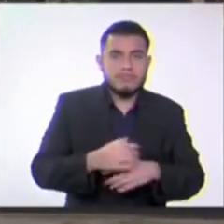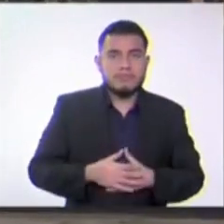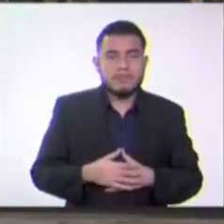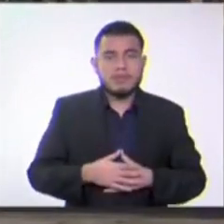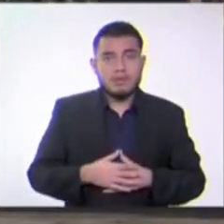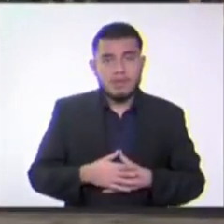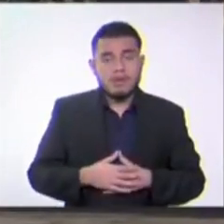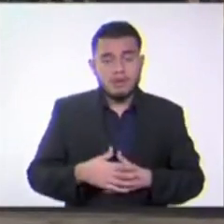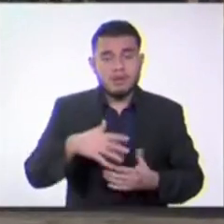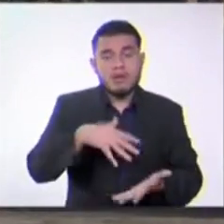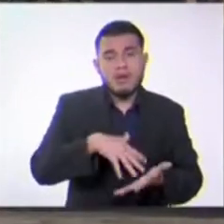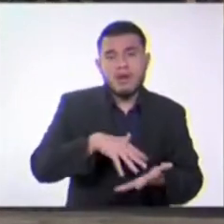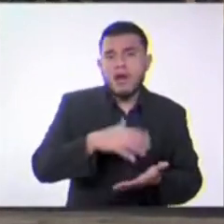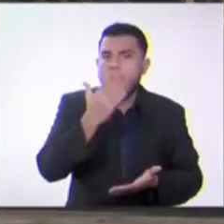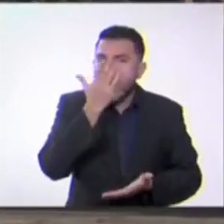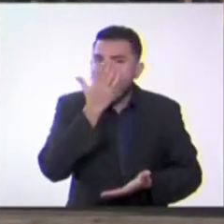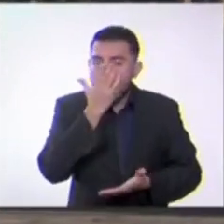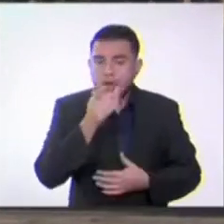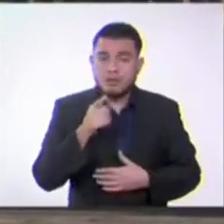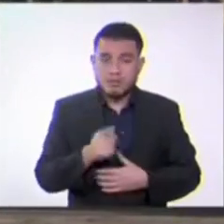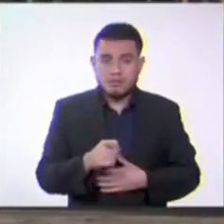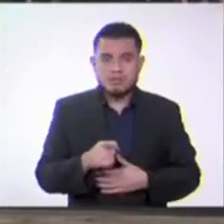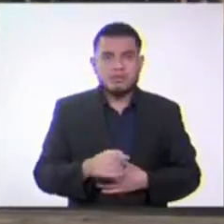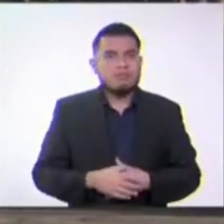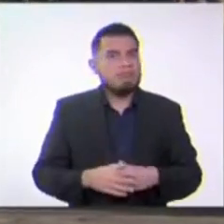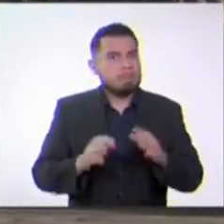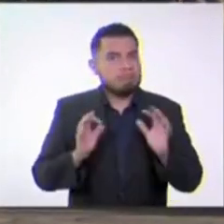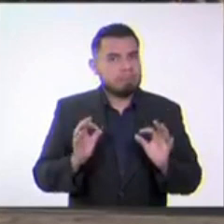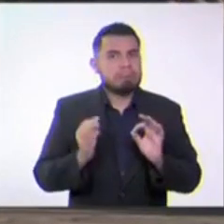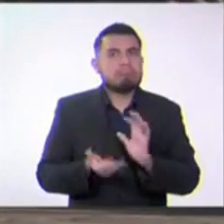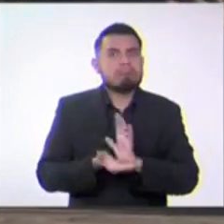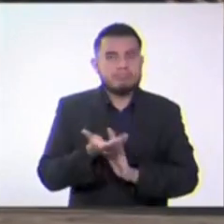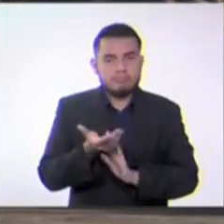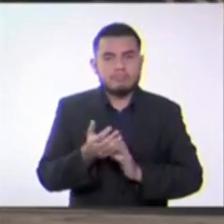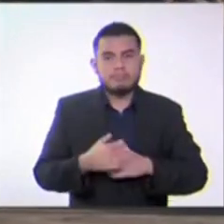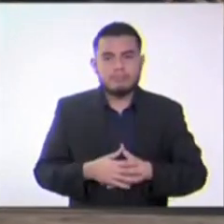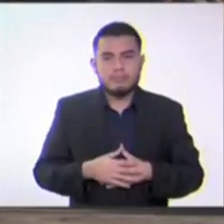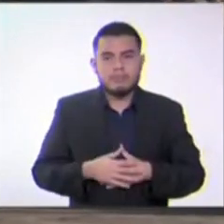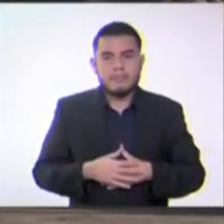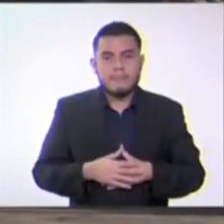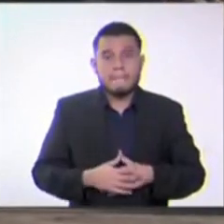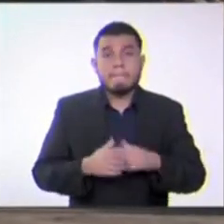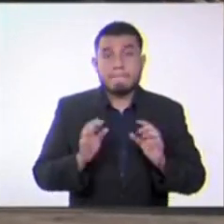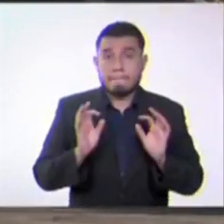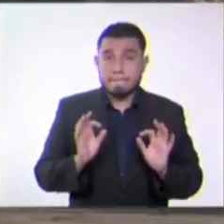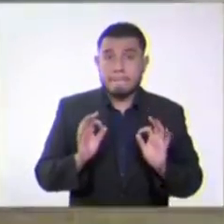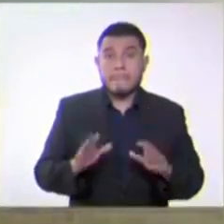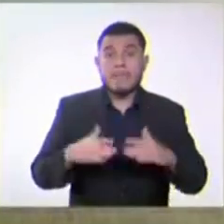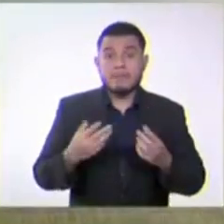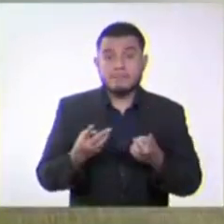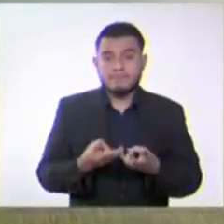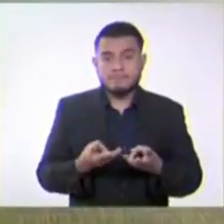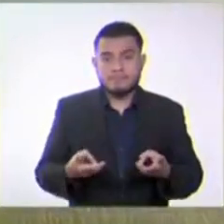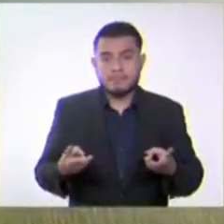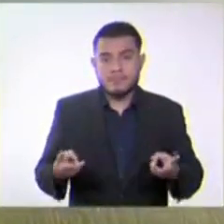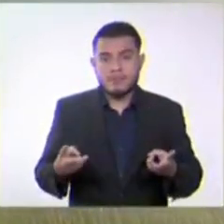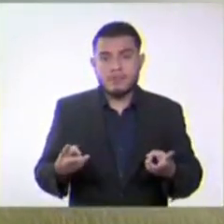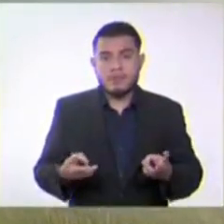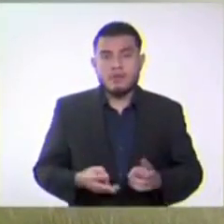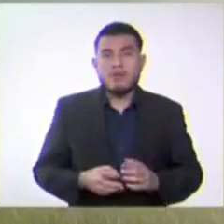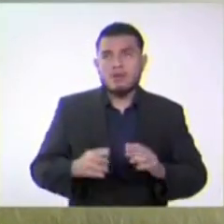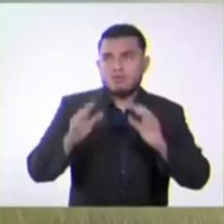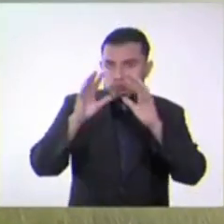civilización maya fue una civilización sumamente avanzada, muy diestros para la matemática y la